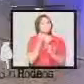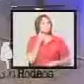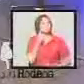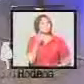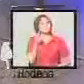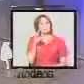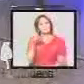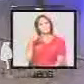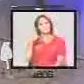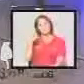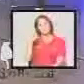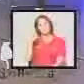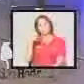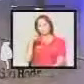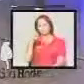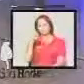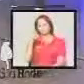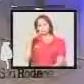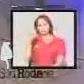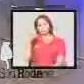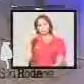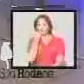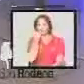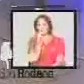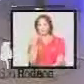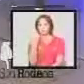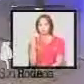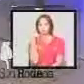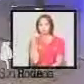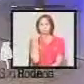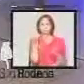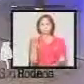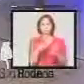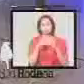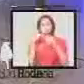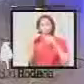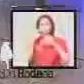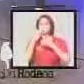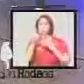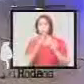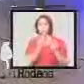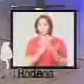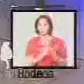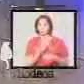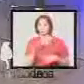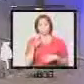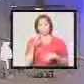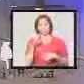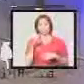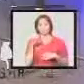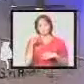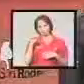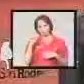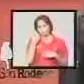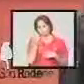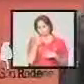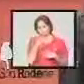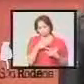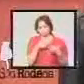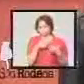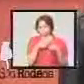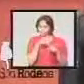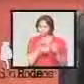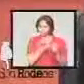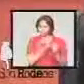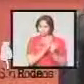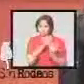Fácil y los servicios expeditos de solicitudes de crédito, ¿qué nos puede informar? Claro, Banca Fácil ha sido un canal muy exitoso que ya tiene varios años con